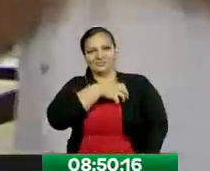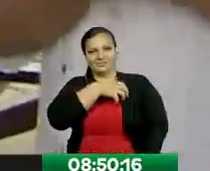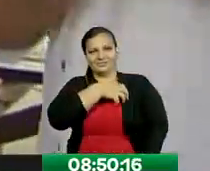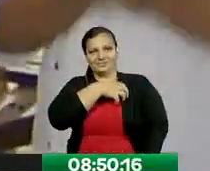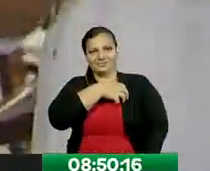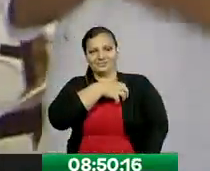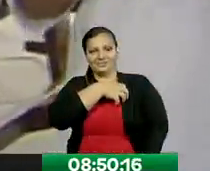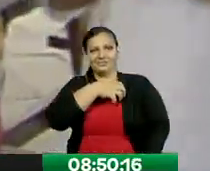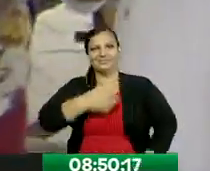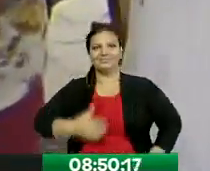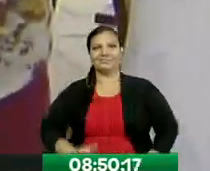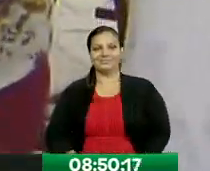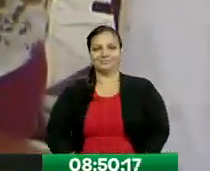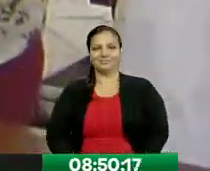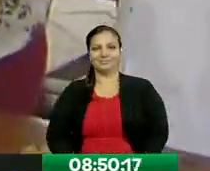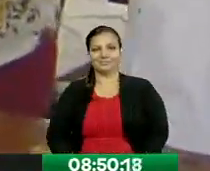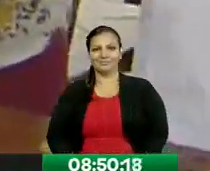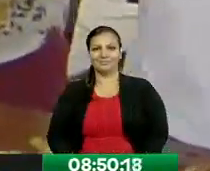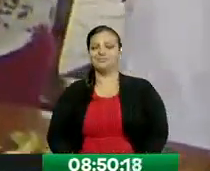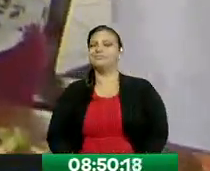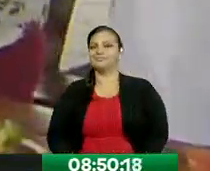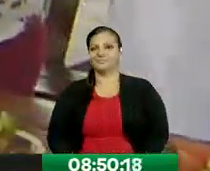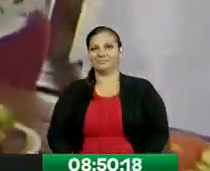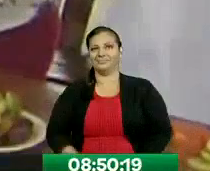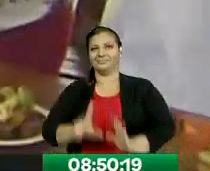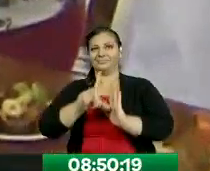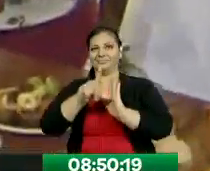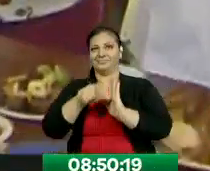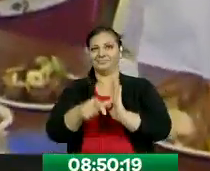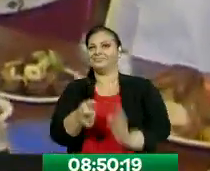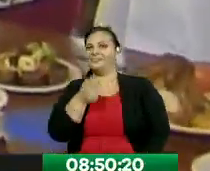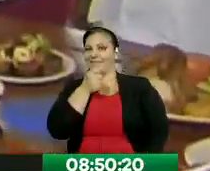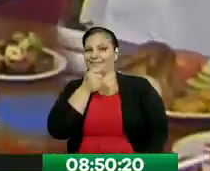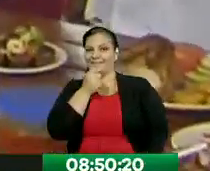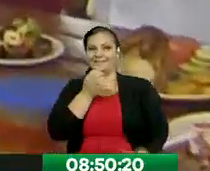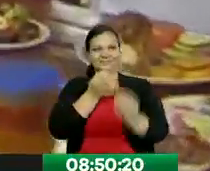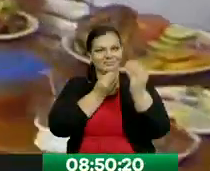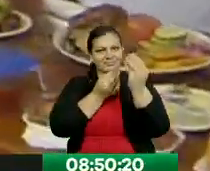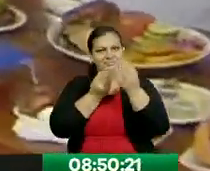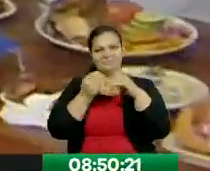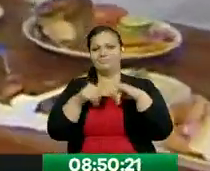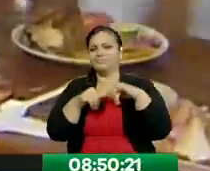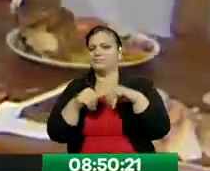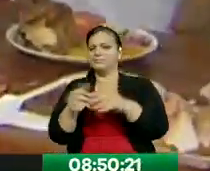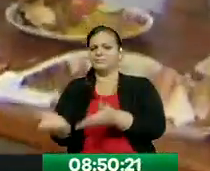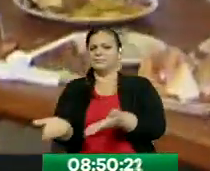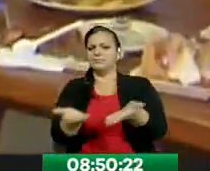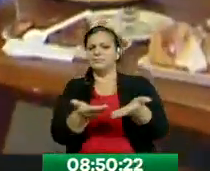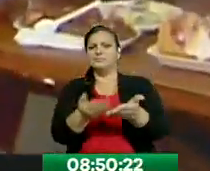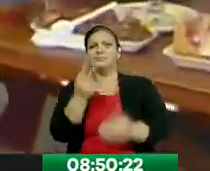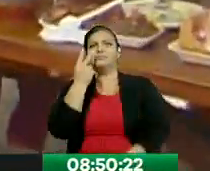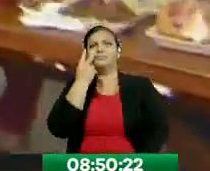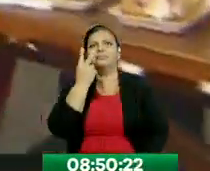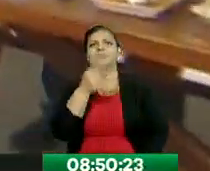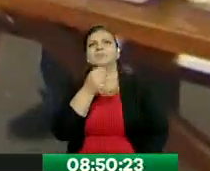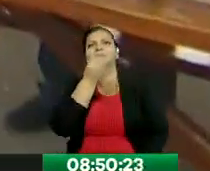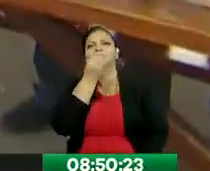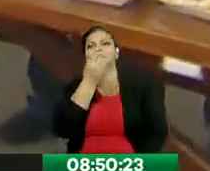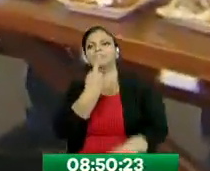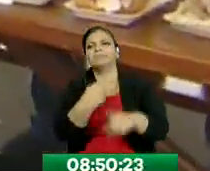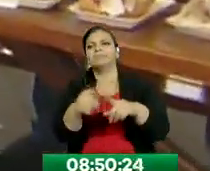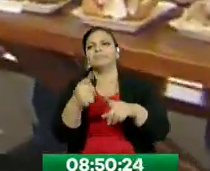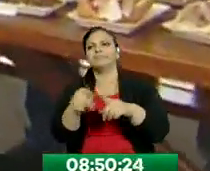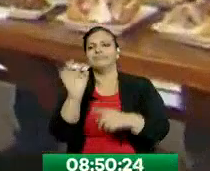Vamos a ir conociendo acerca de estos manjares. Espectacular. Aquí la gente celebra a Guayaquil.